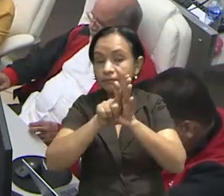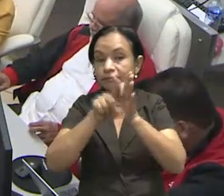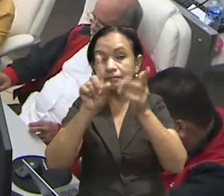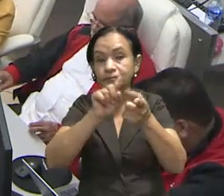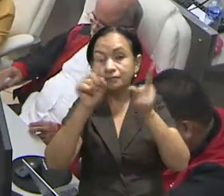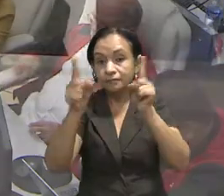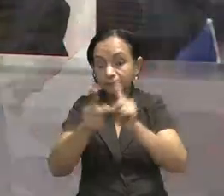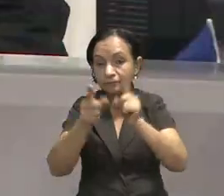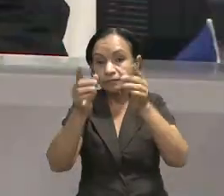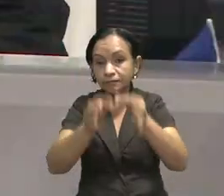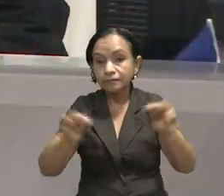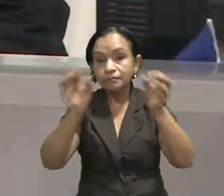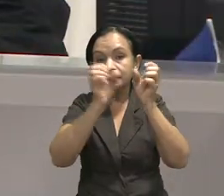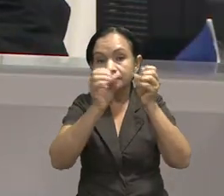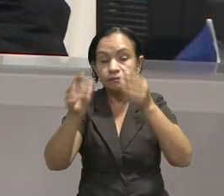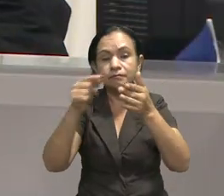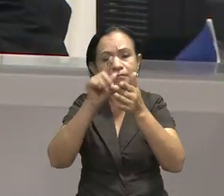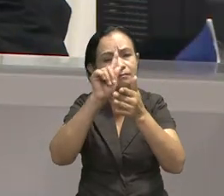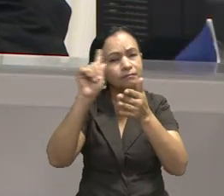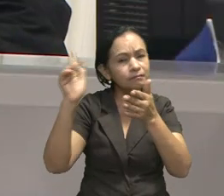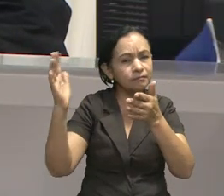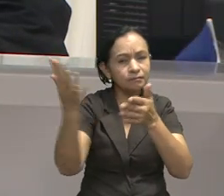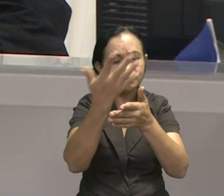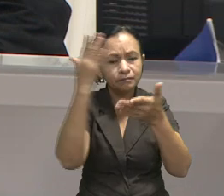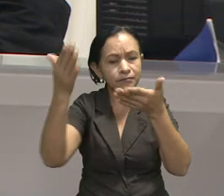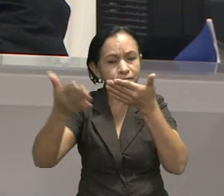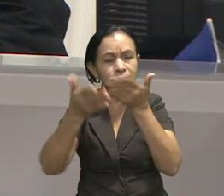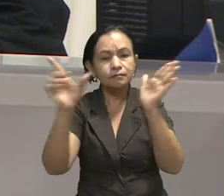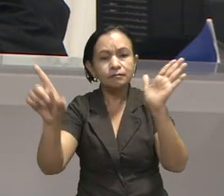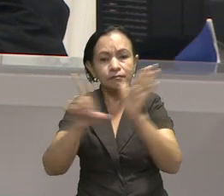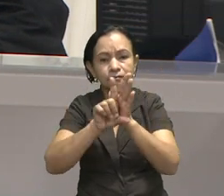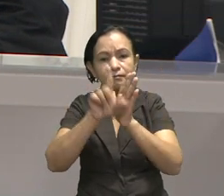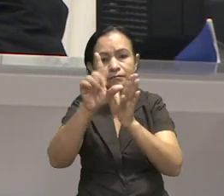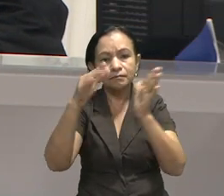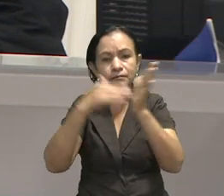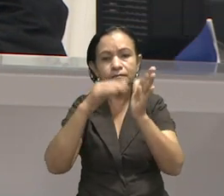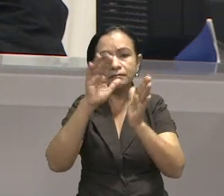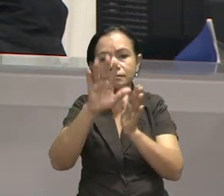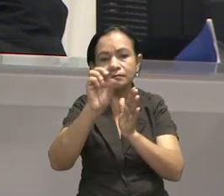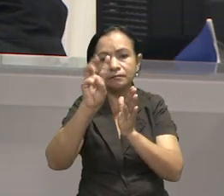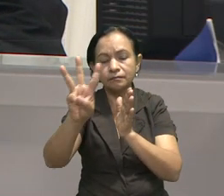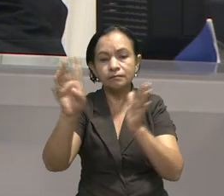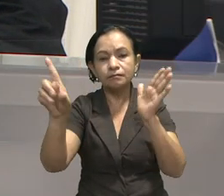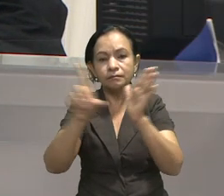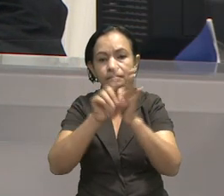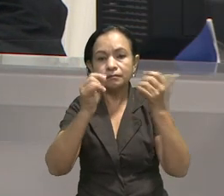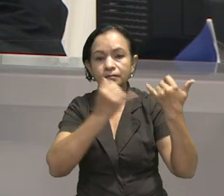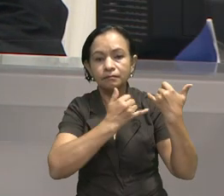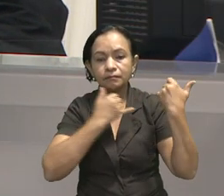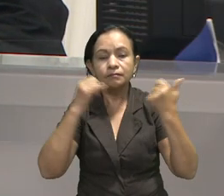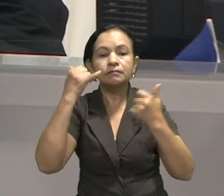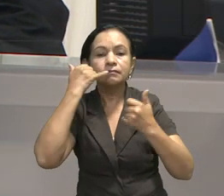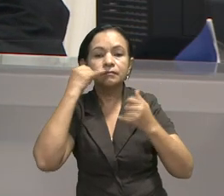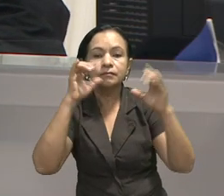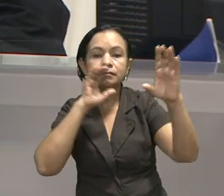La presente reforma sustancial, se ordena que el texto íntegro del decreto ley número 1053, ley orgánica del Instituto Nicaragüense